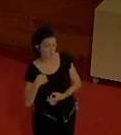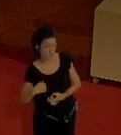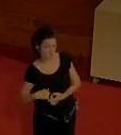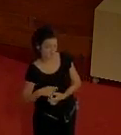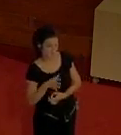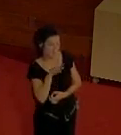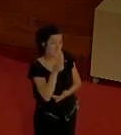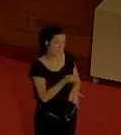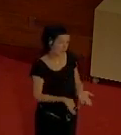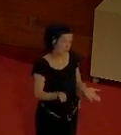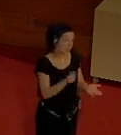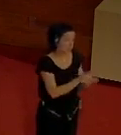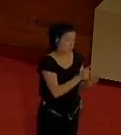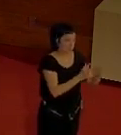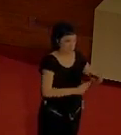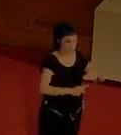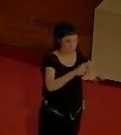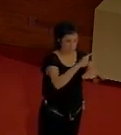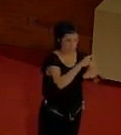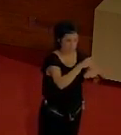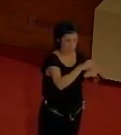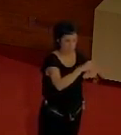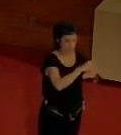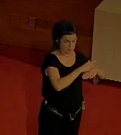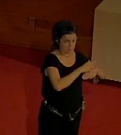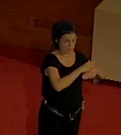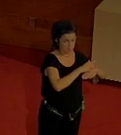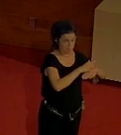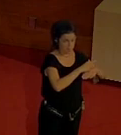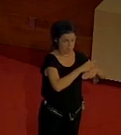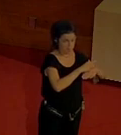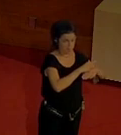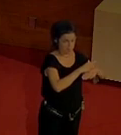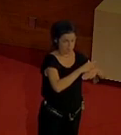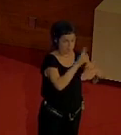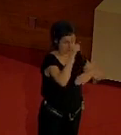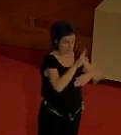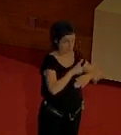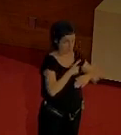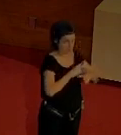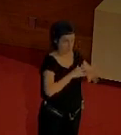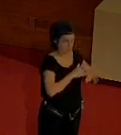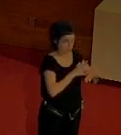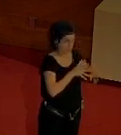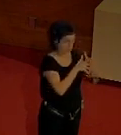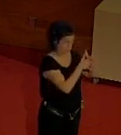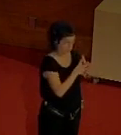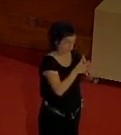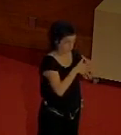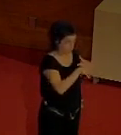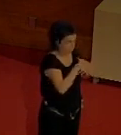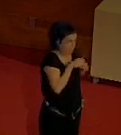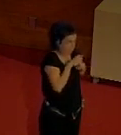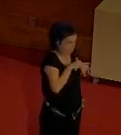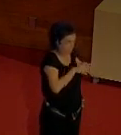filipinas ya permite la el despliegue permanente de Marines estadounidenses en su territorio pues estamos en